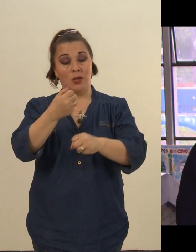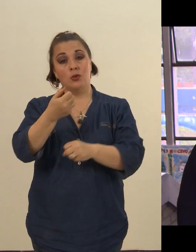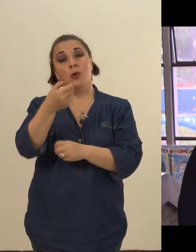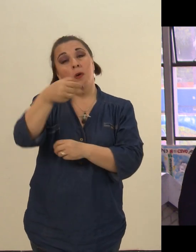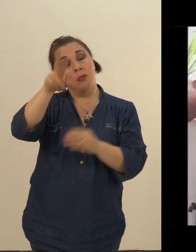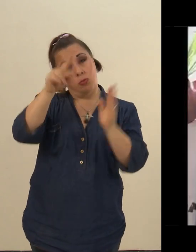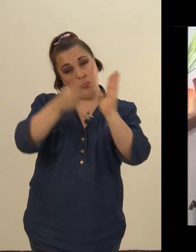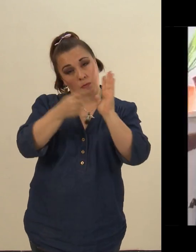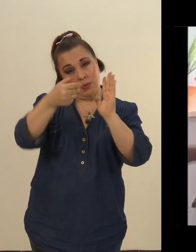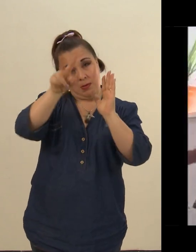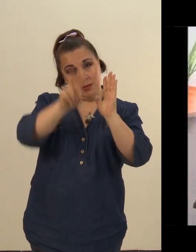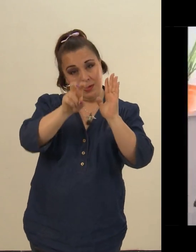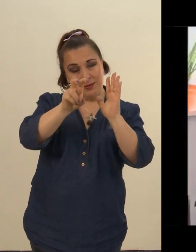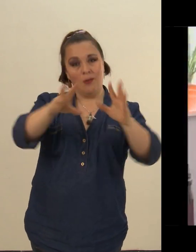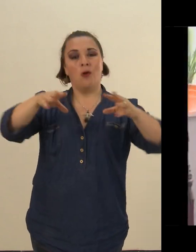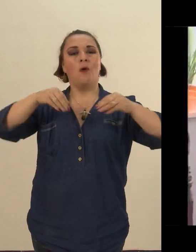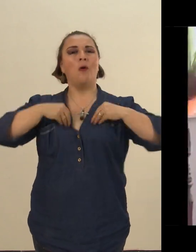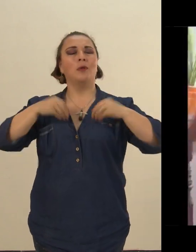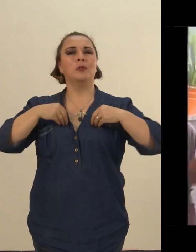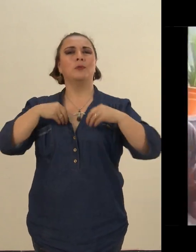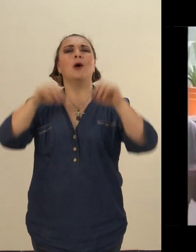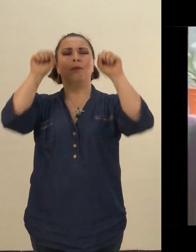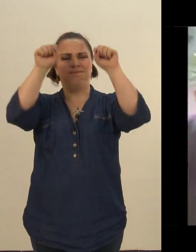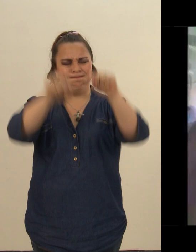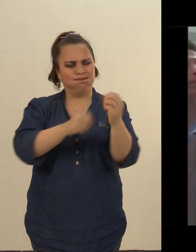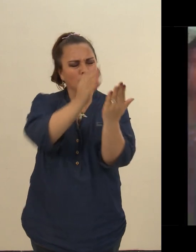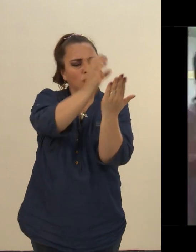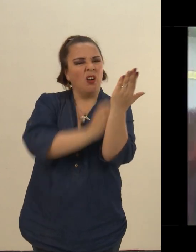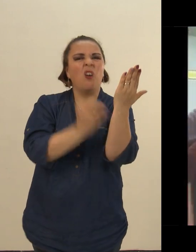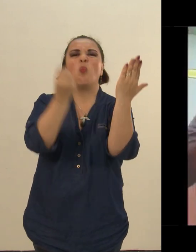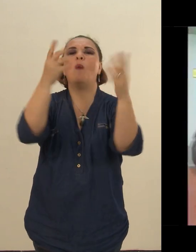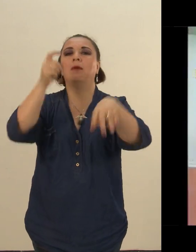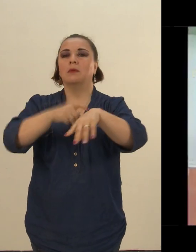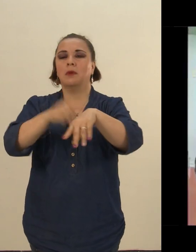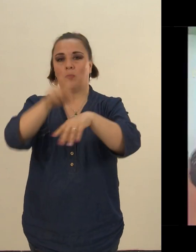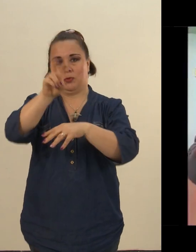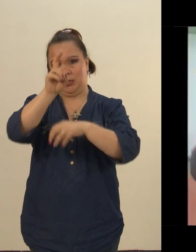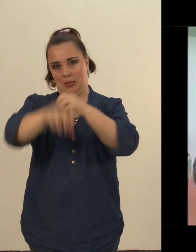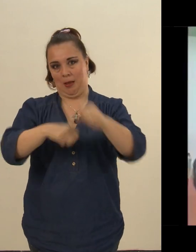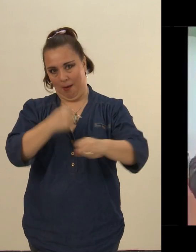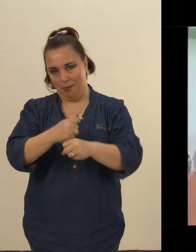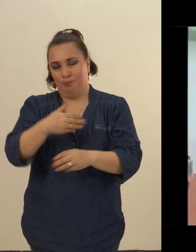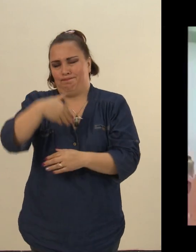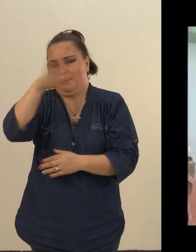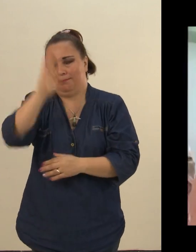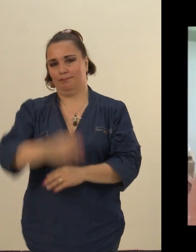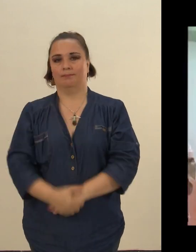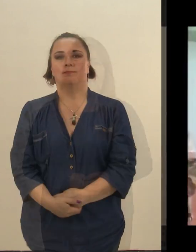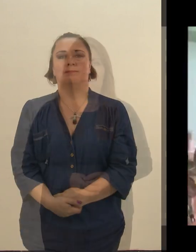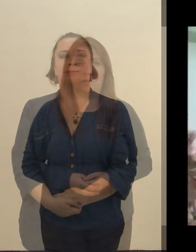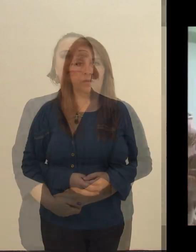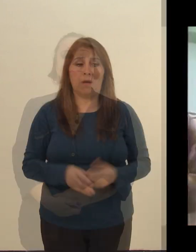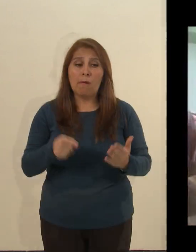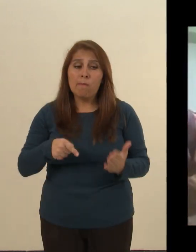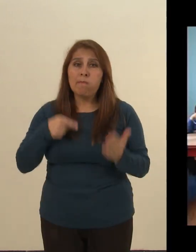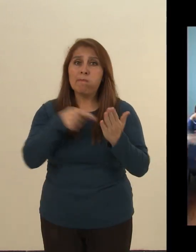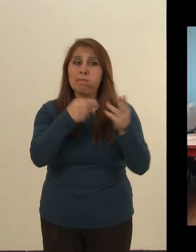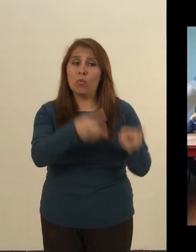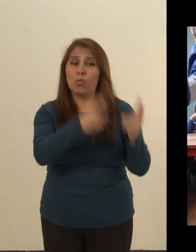2017 obtuvimos la renovación del registro calificado del programa por 7 años más.